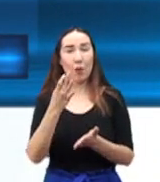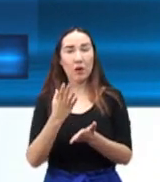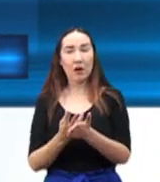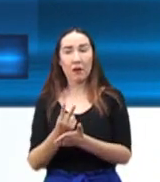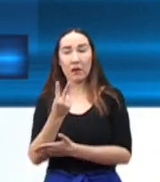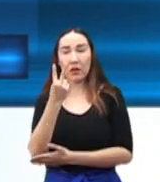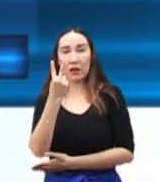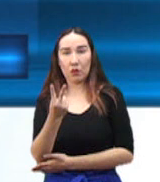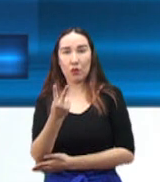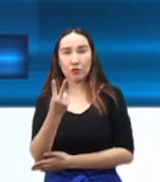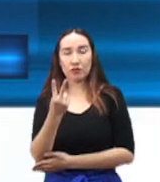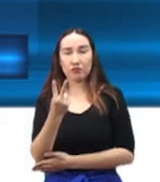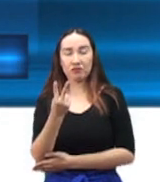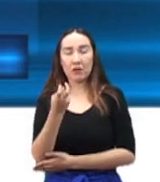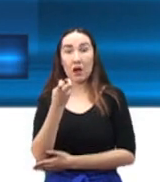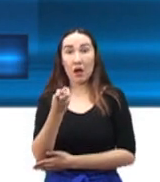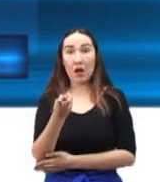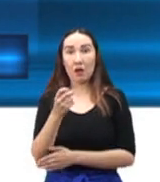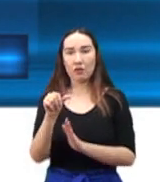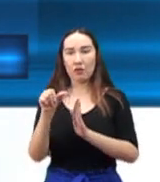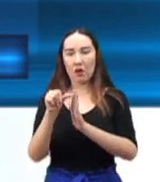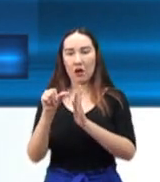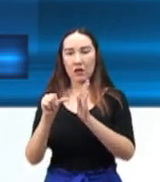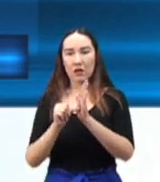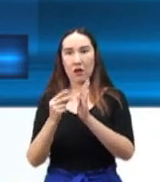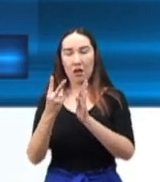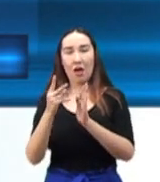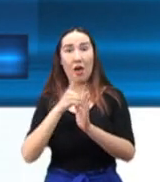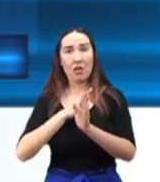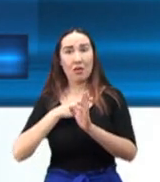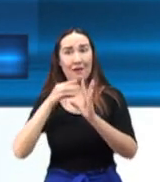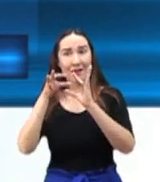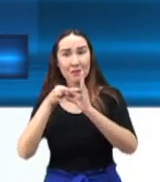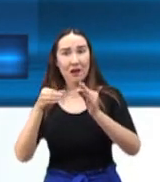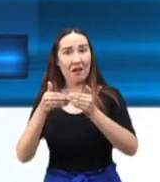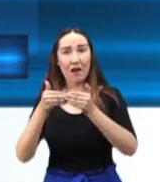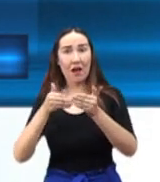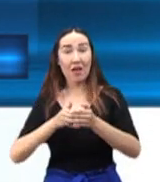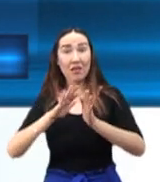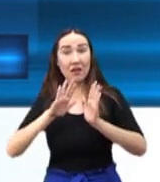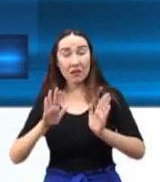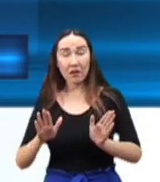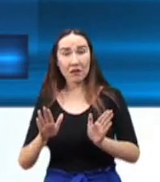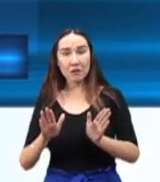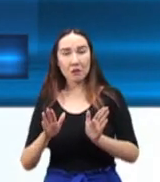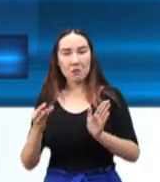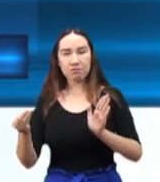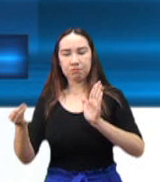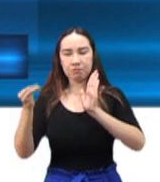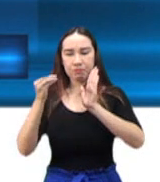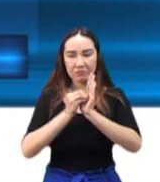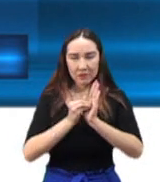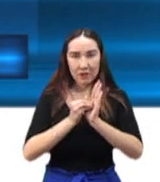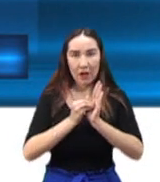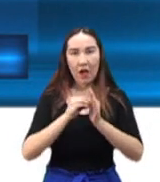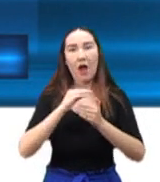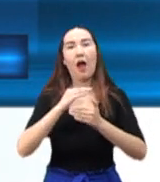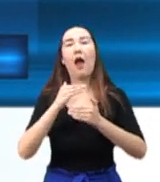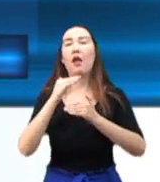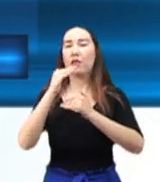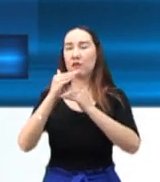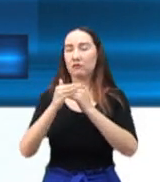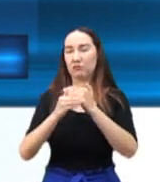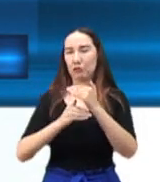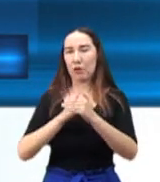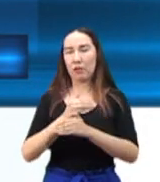Y estos dos artículos, hay que señalarlos, ya existían. De hecho, se reformaron para el proceso